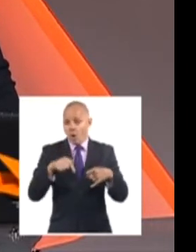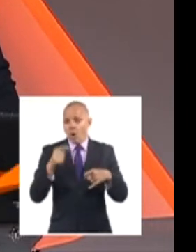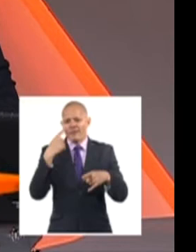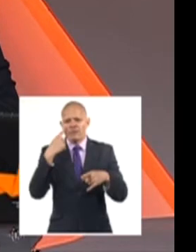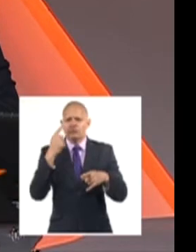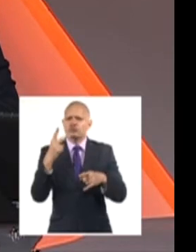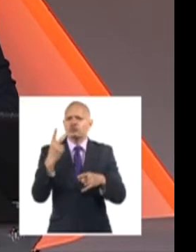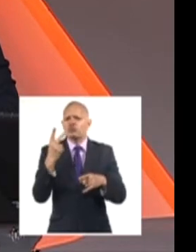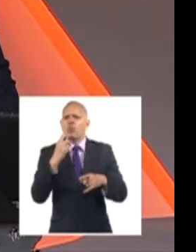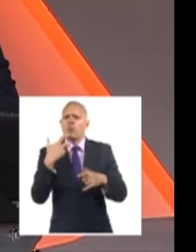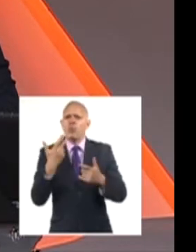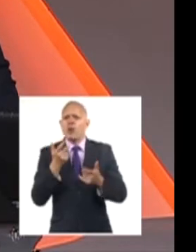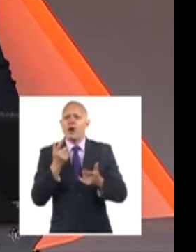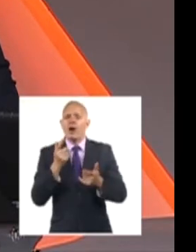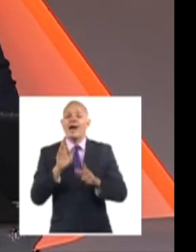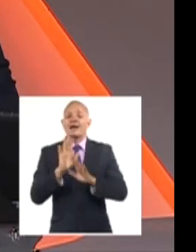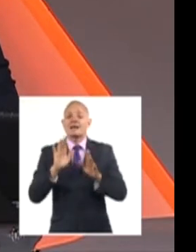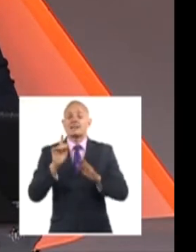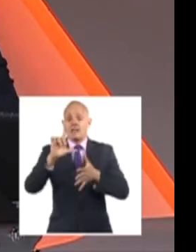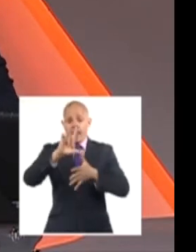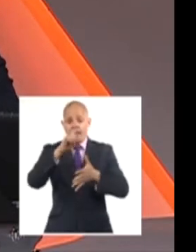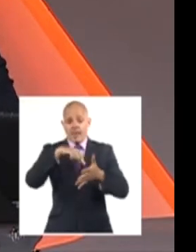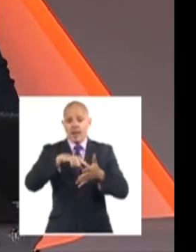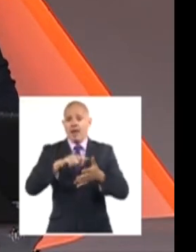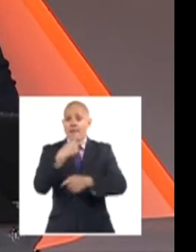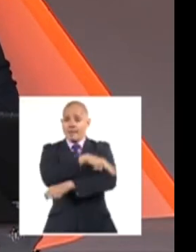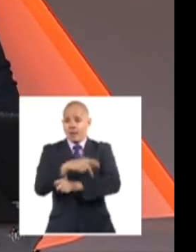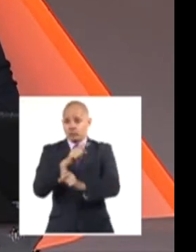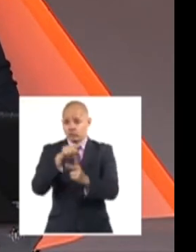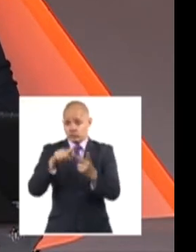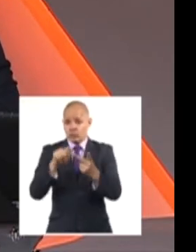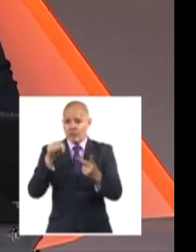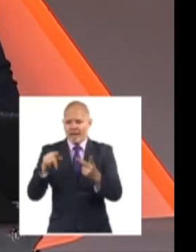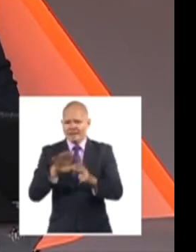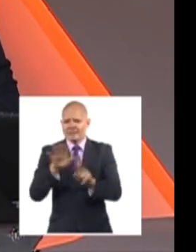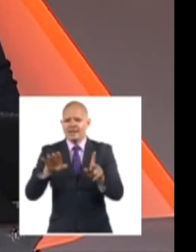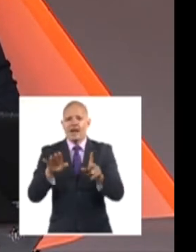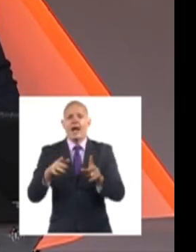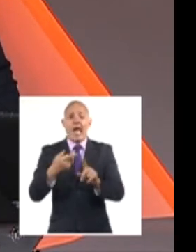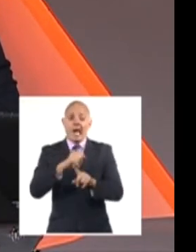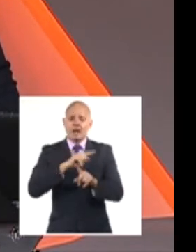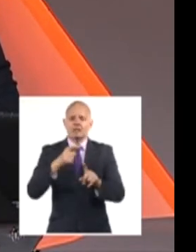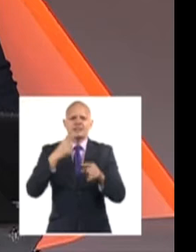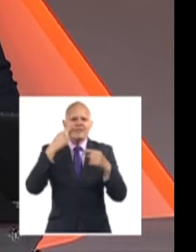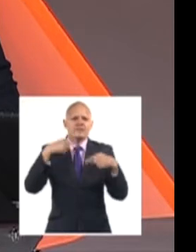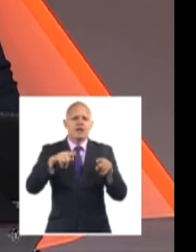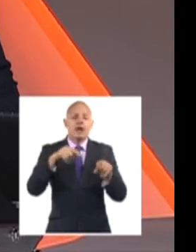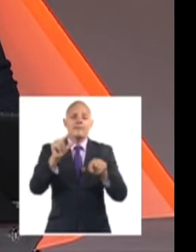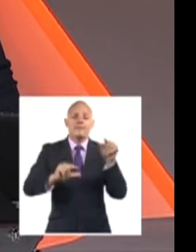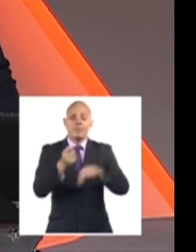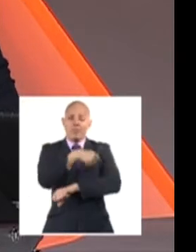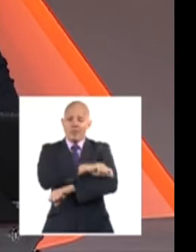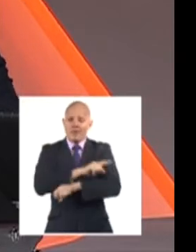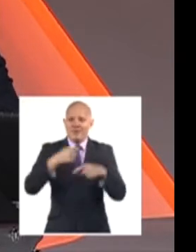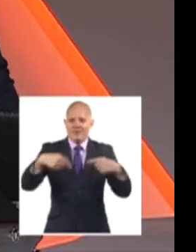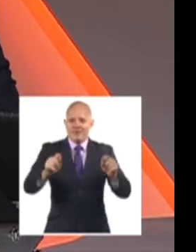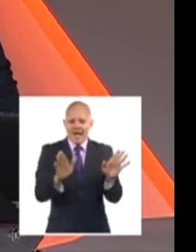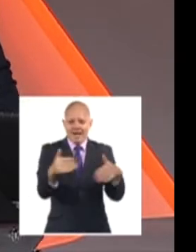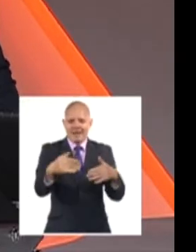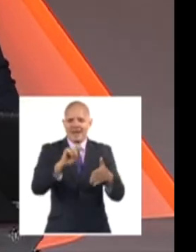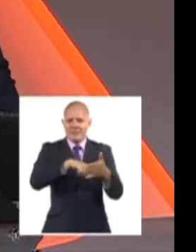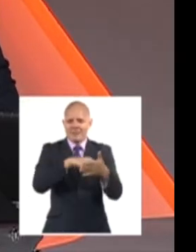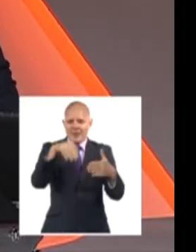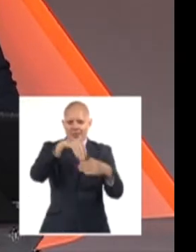procesos electorales en américa latina en países de mucha importancia el primero de ellos en colombia que ya sabemos bueno